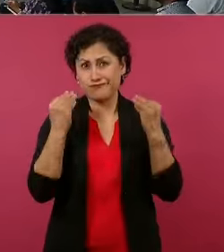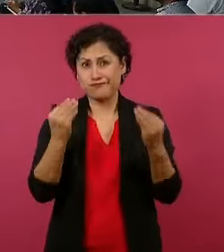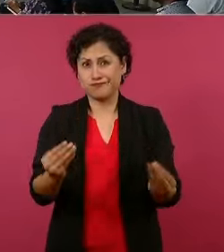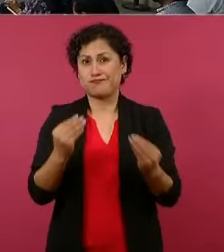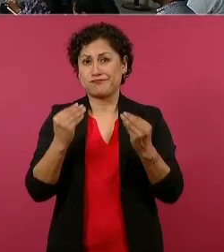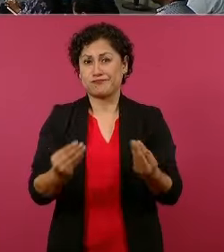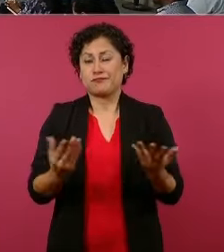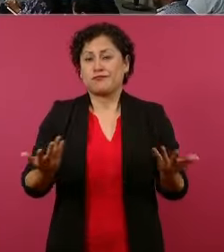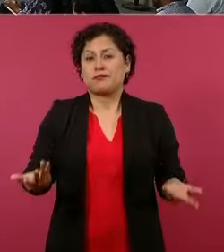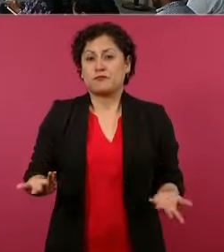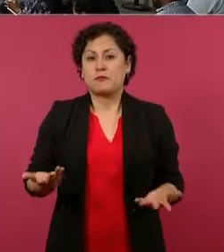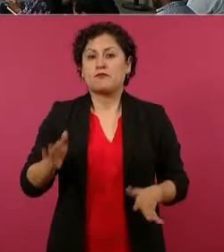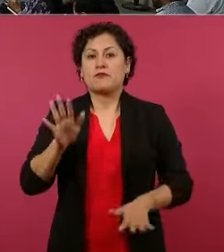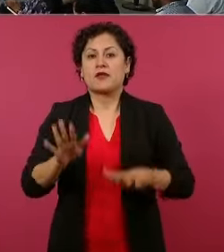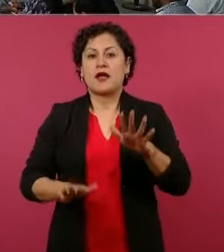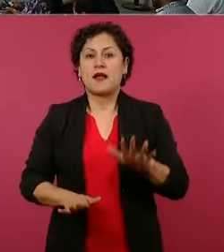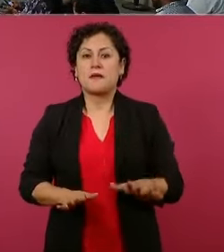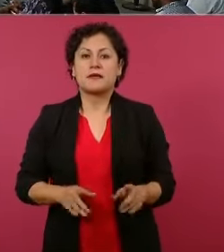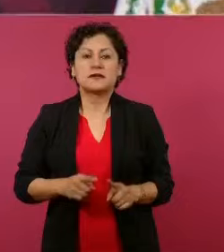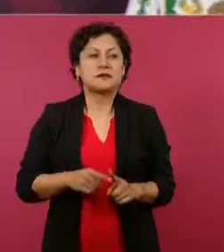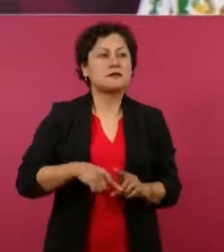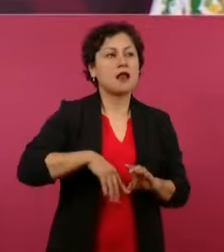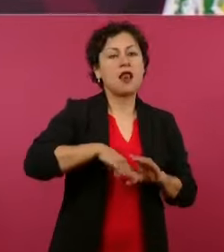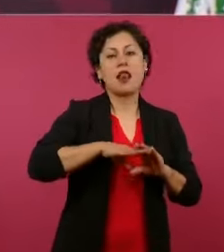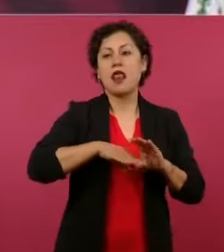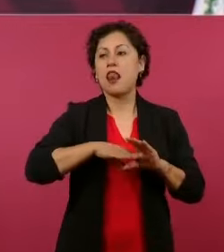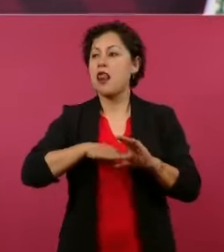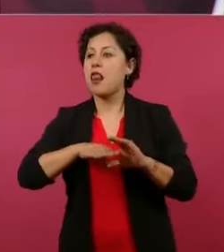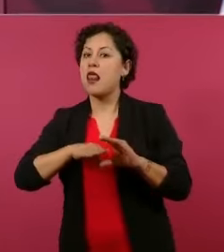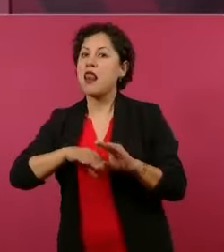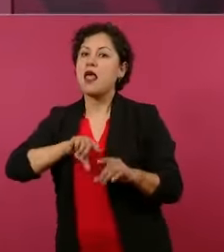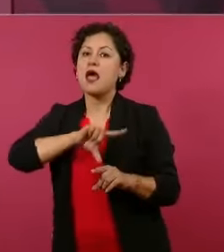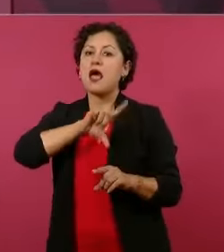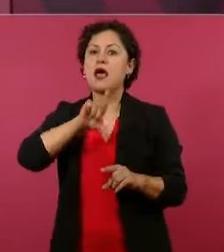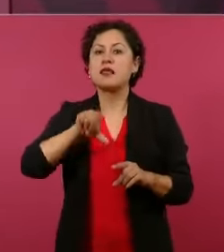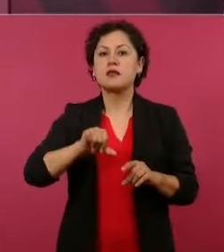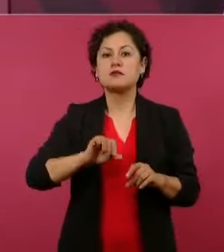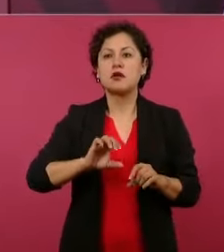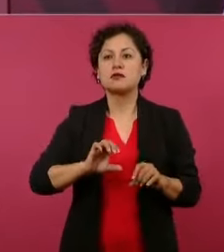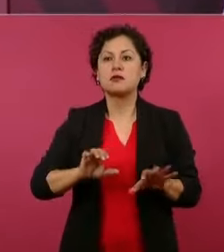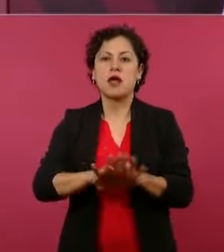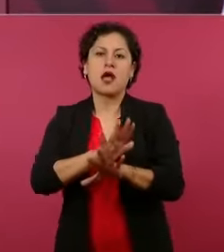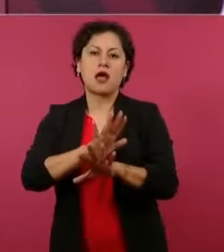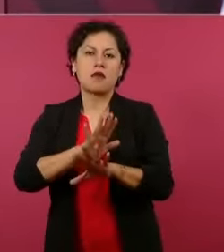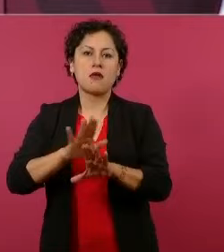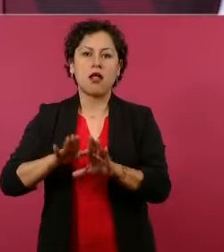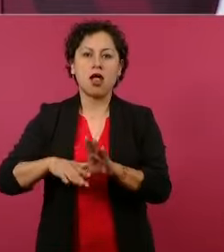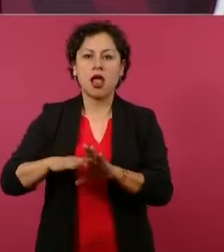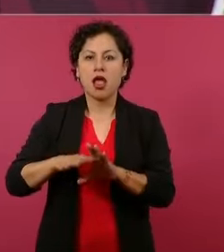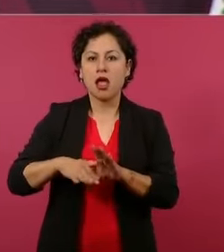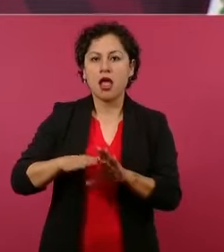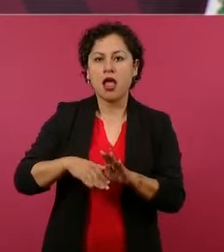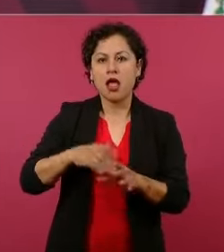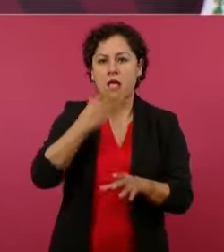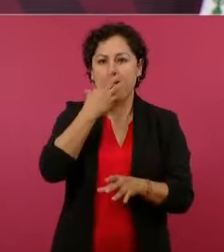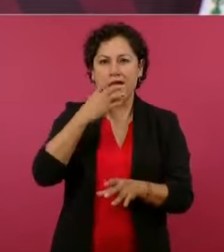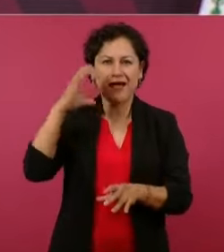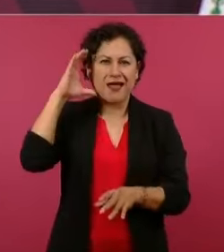dicen una cosa dicen la otra porque me llama la